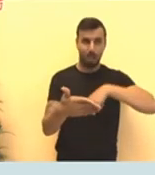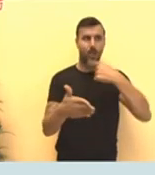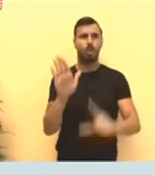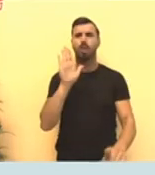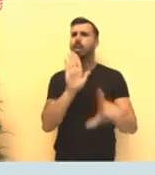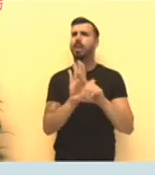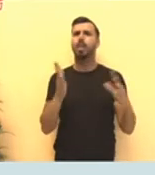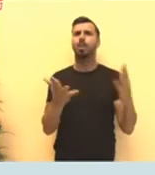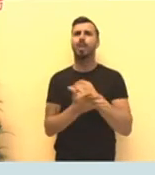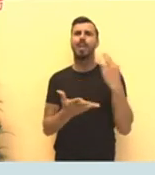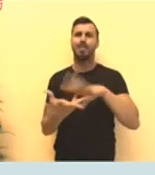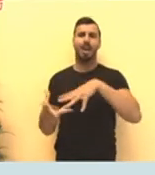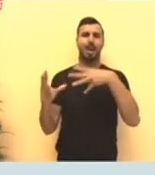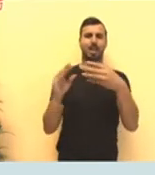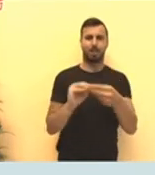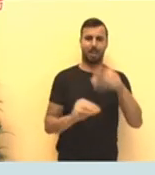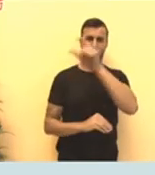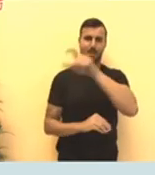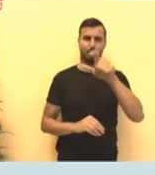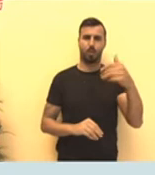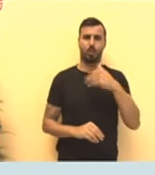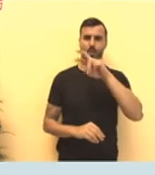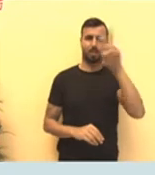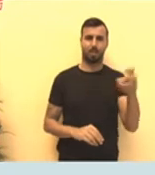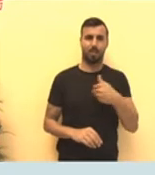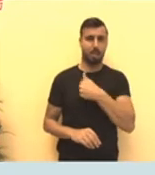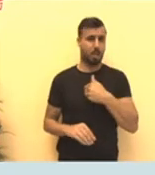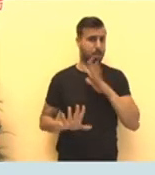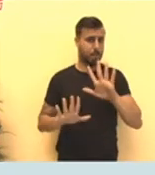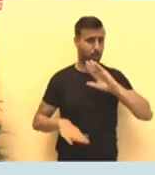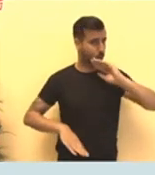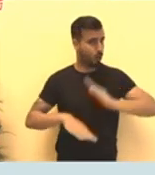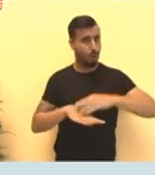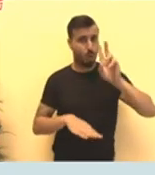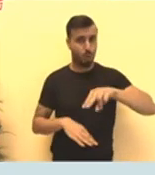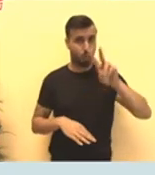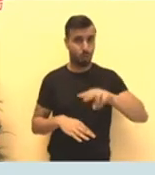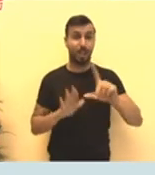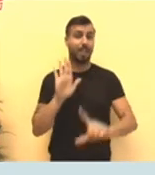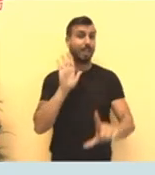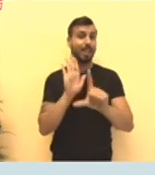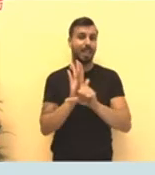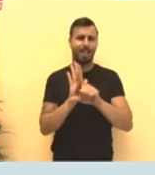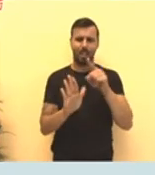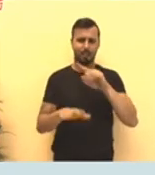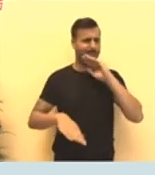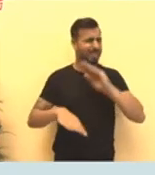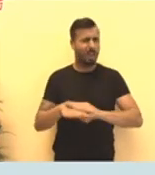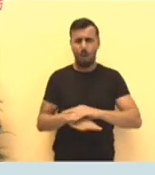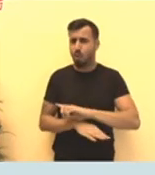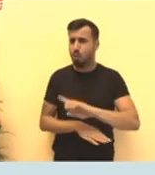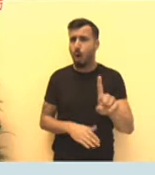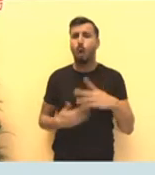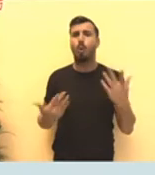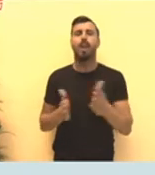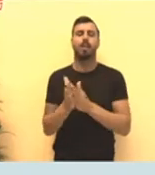tienen que ser adecuadas a la Convención. Esto no sucede, y en una de las leyes que no sucede es en la Ley de Promoción